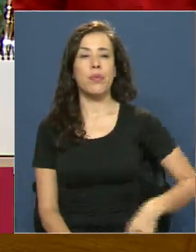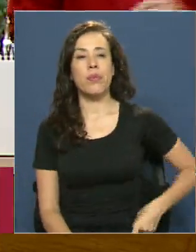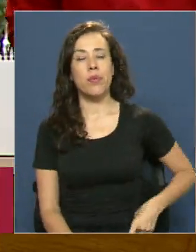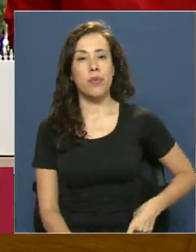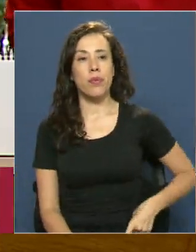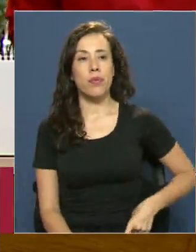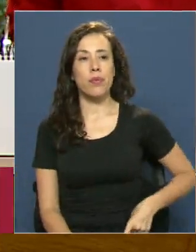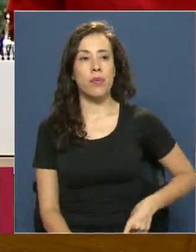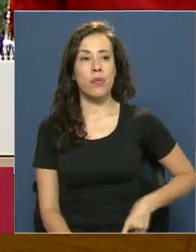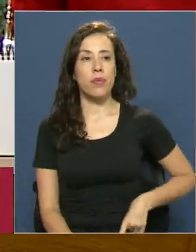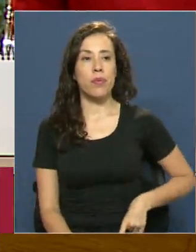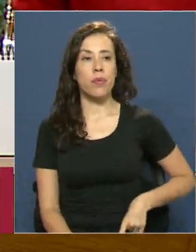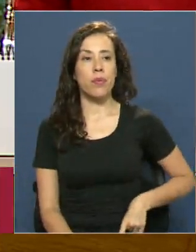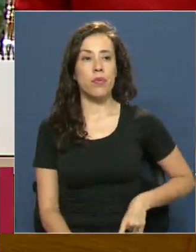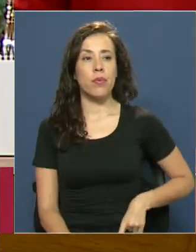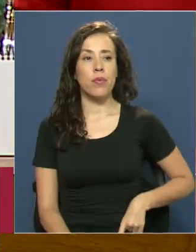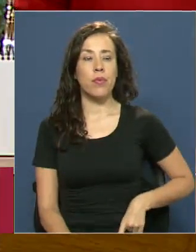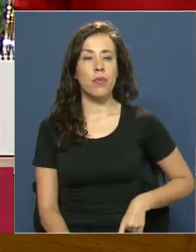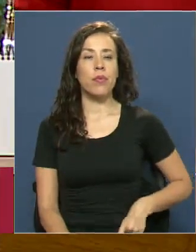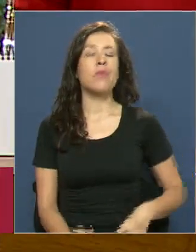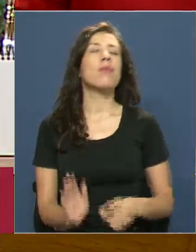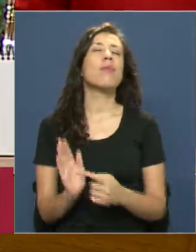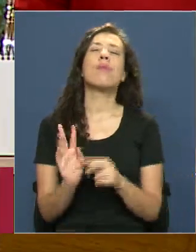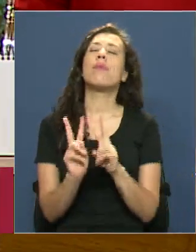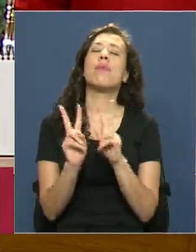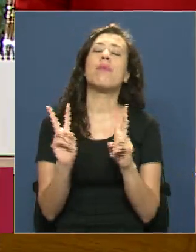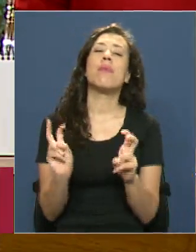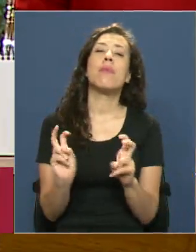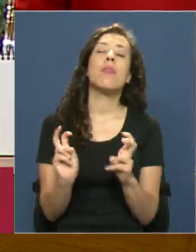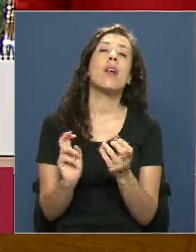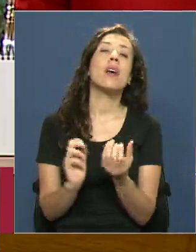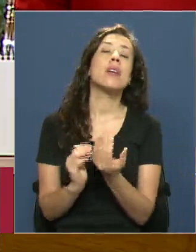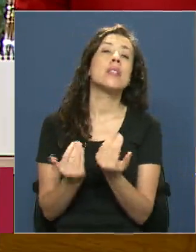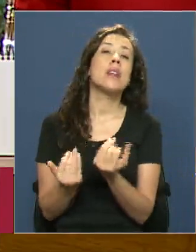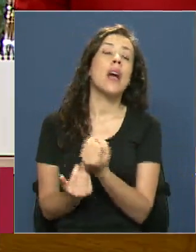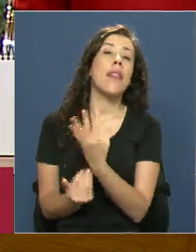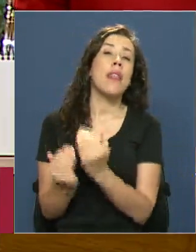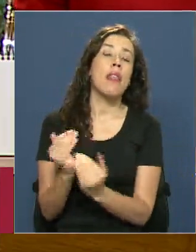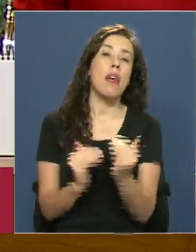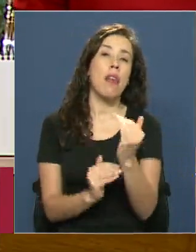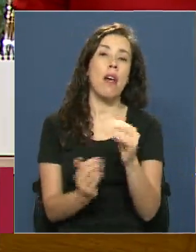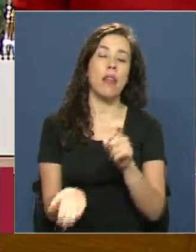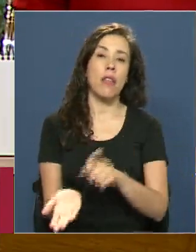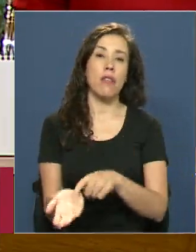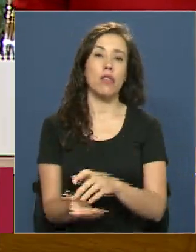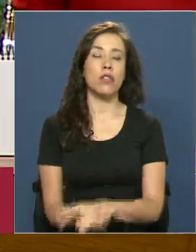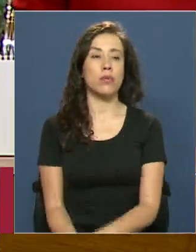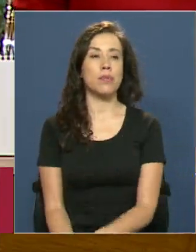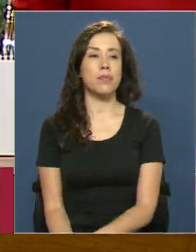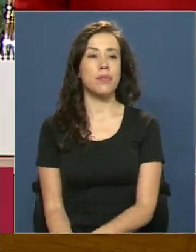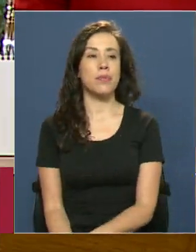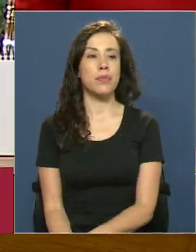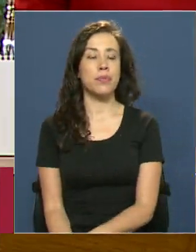diputados. Esto por tratarse de normas de quórum calificado. En votación.